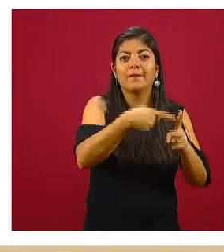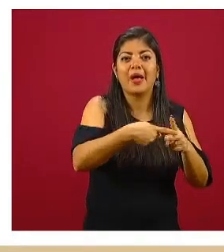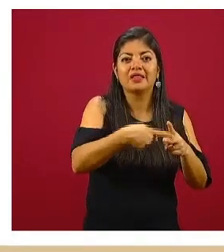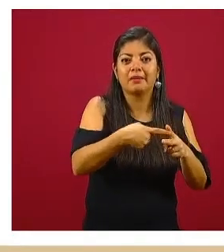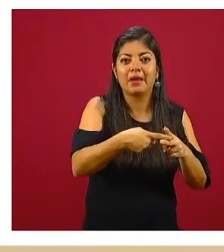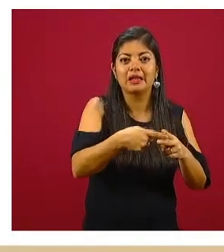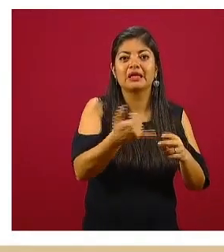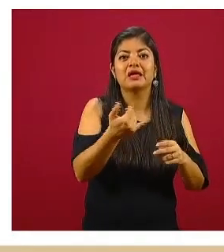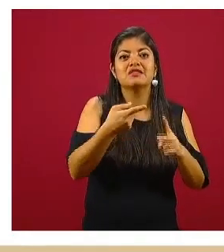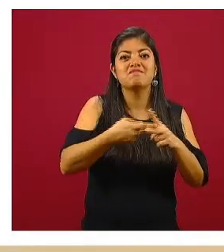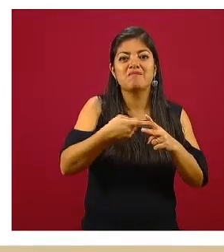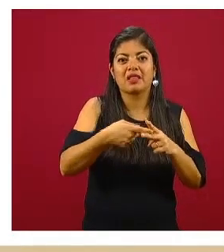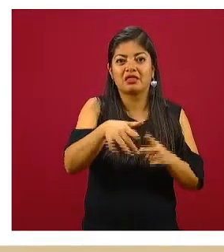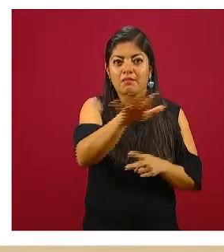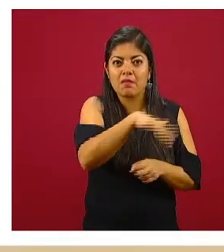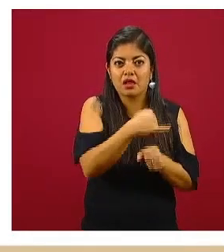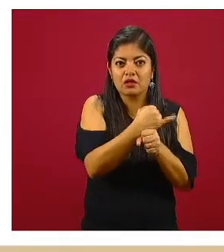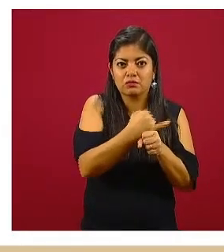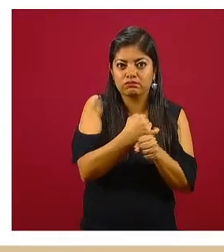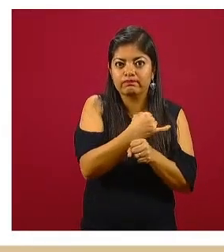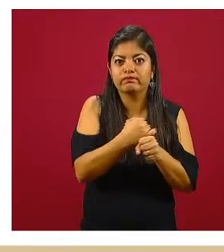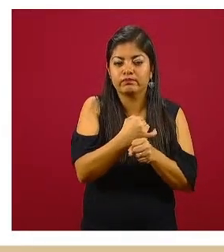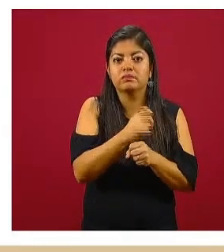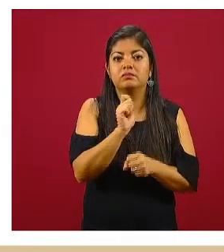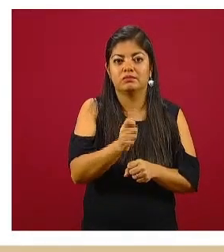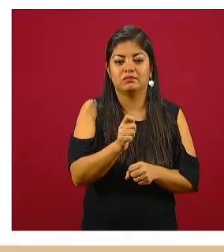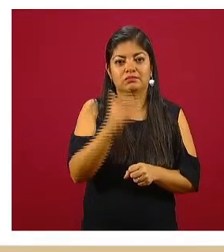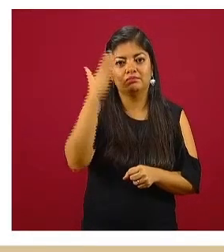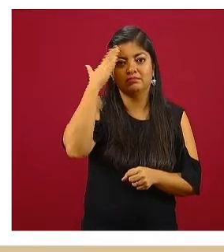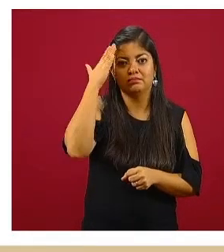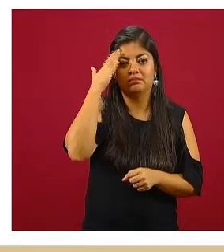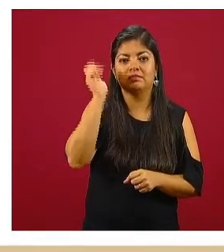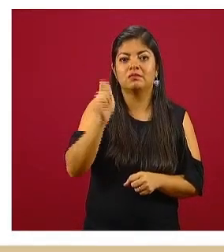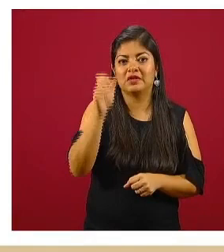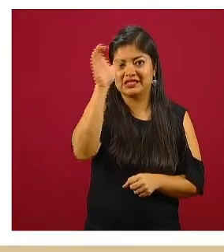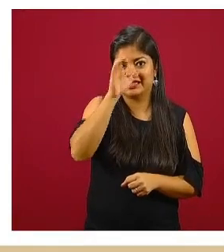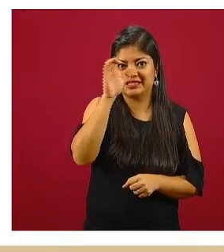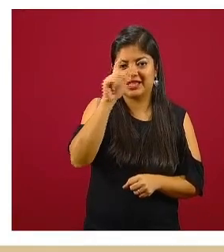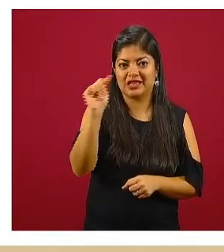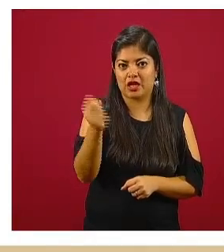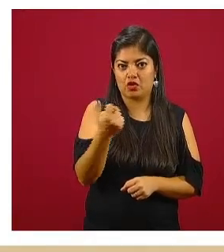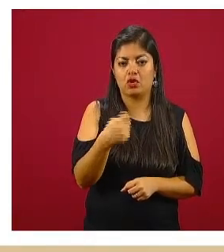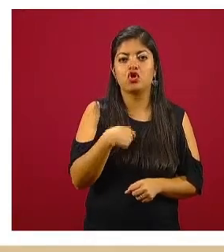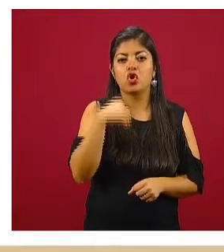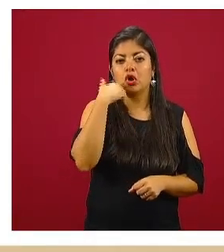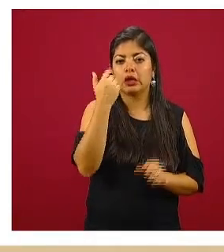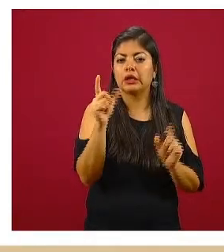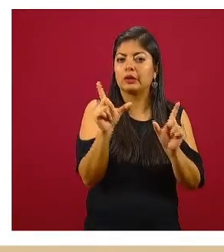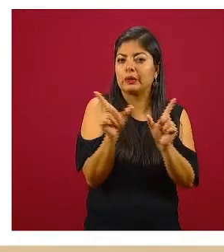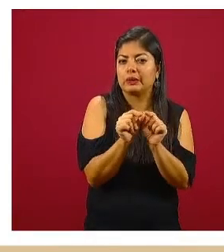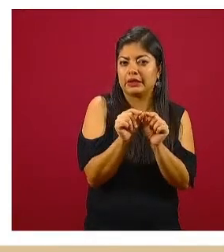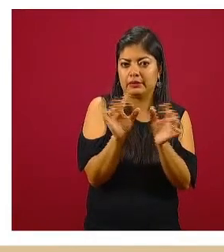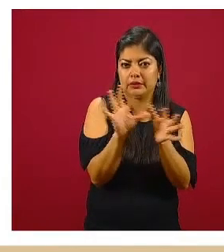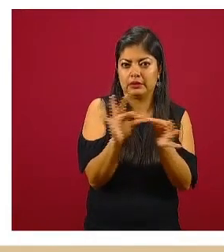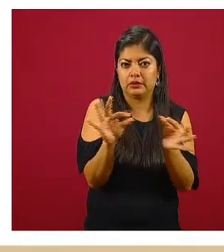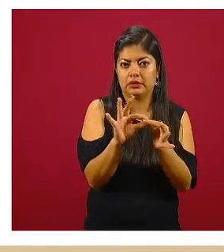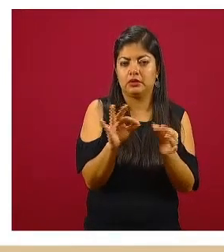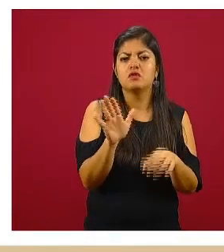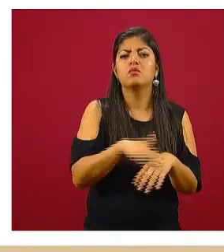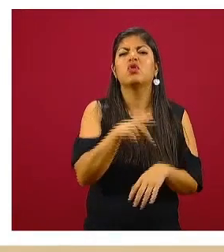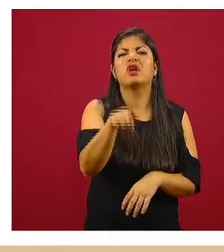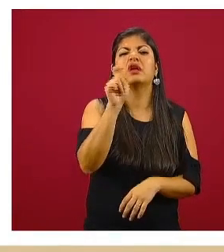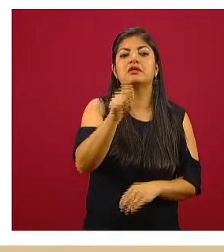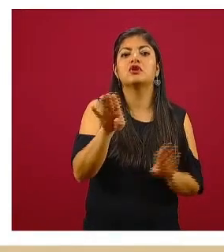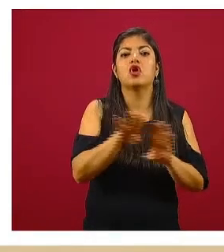matemáticas y matemáticos que coordina el Consejo Nacional de Ciencia y Tecnología. La voy a explicar de manera muy breve, porque además es un